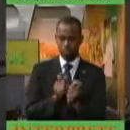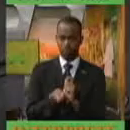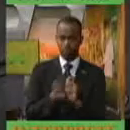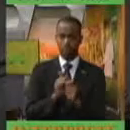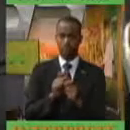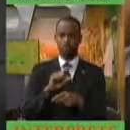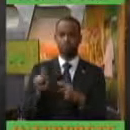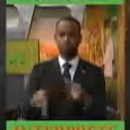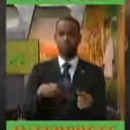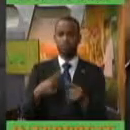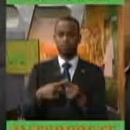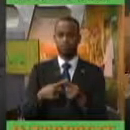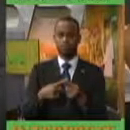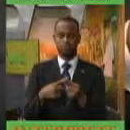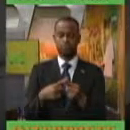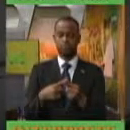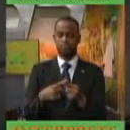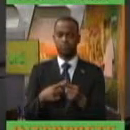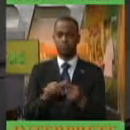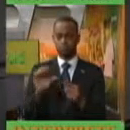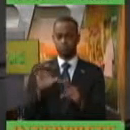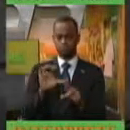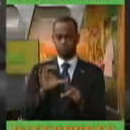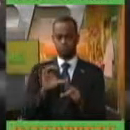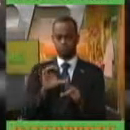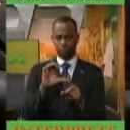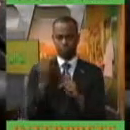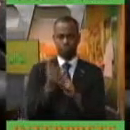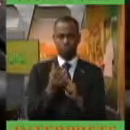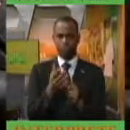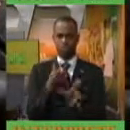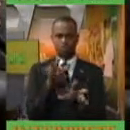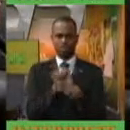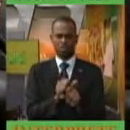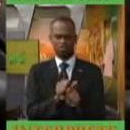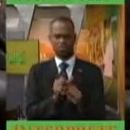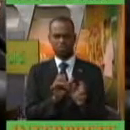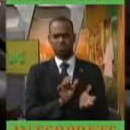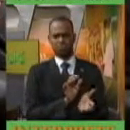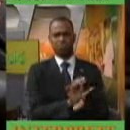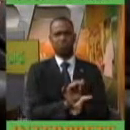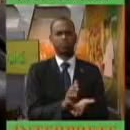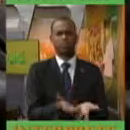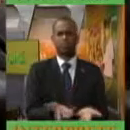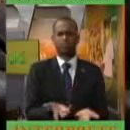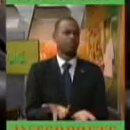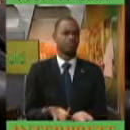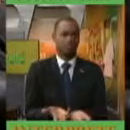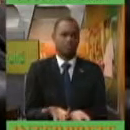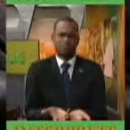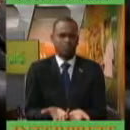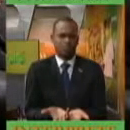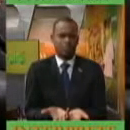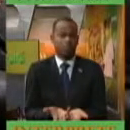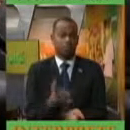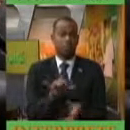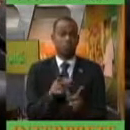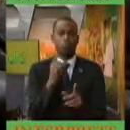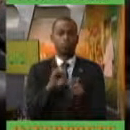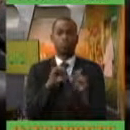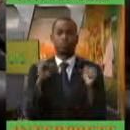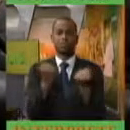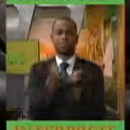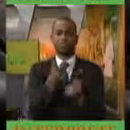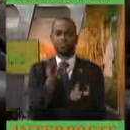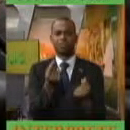en términos de desmontar una cultura excluyente de una sociedad en su diferente tramo, que lo esconde,